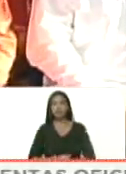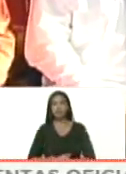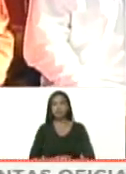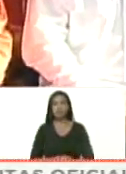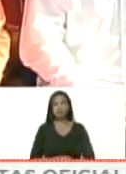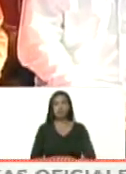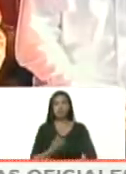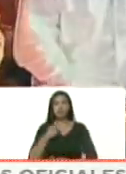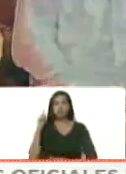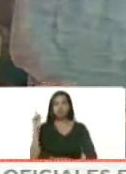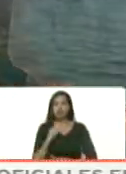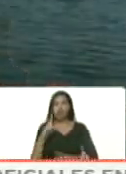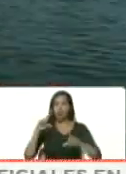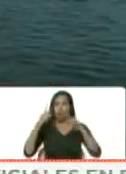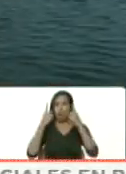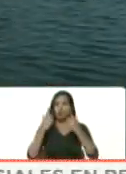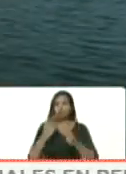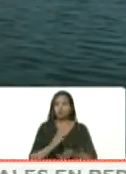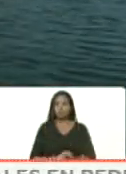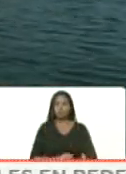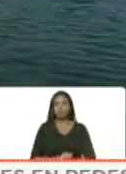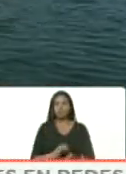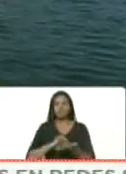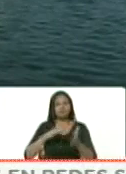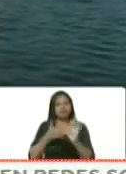Hemos venido a La Guaira para